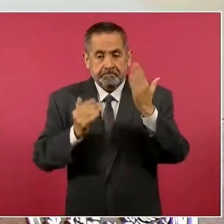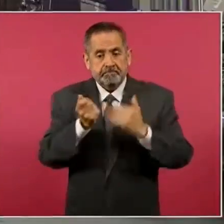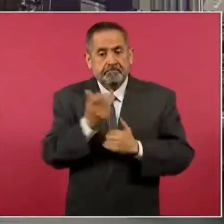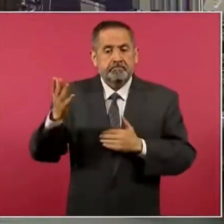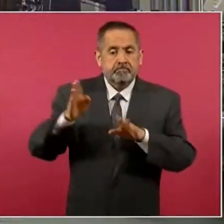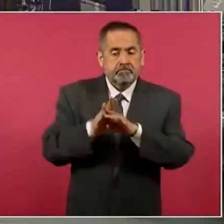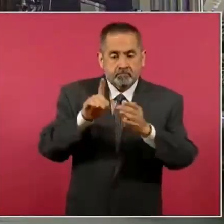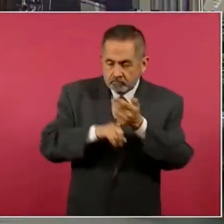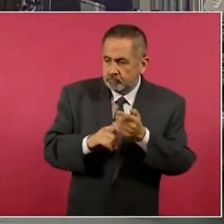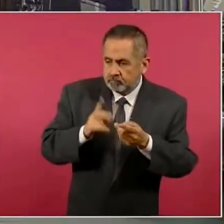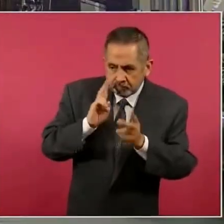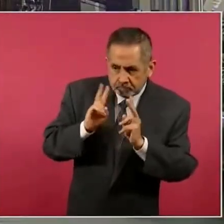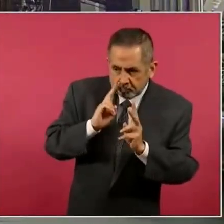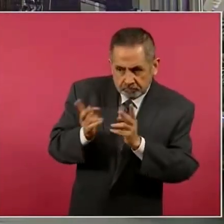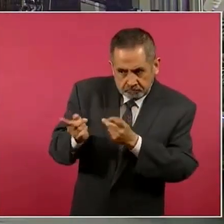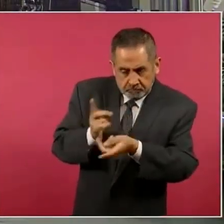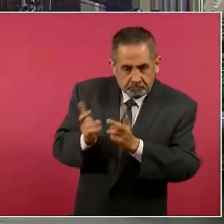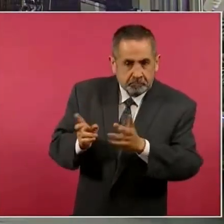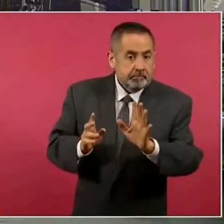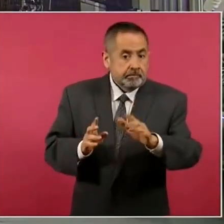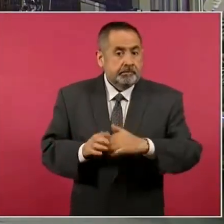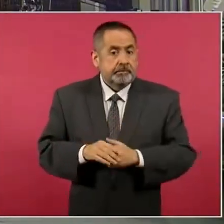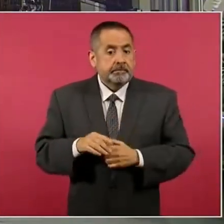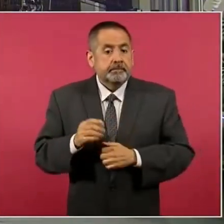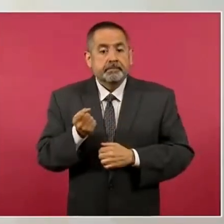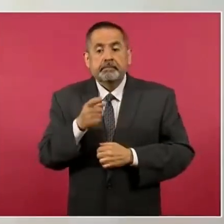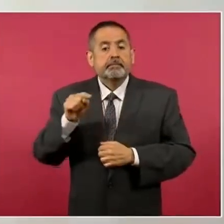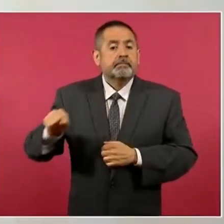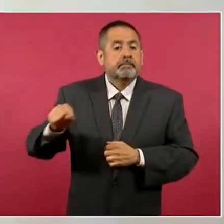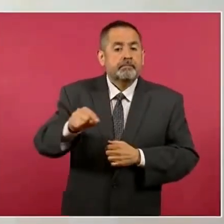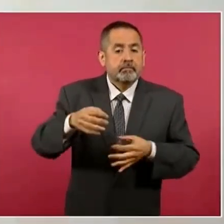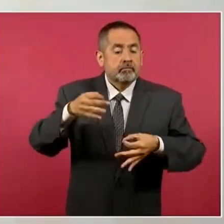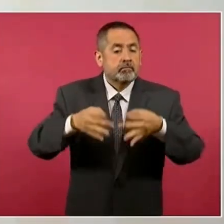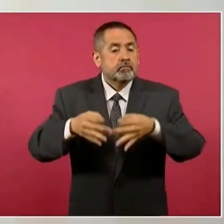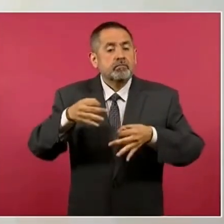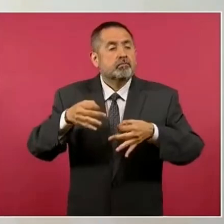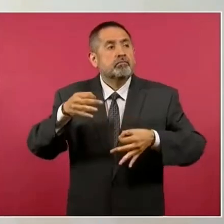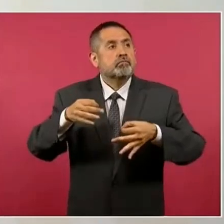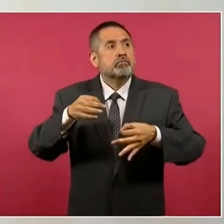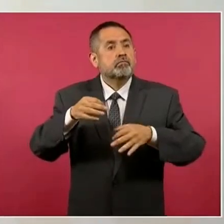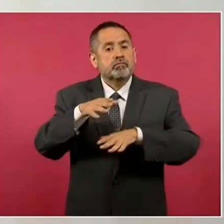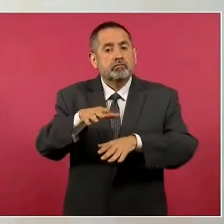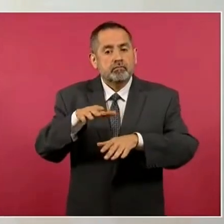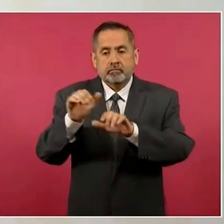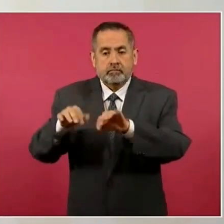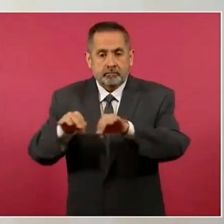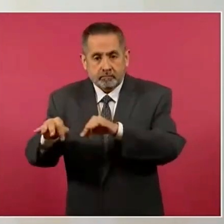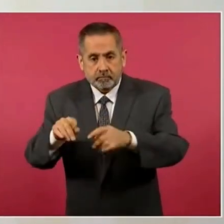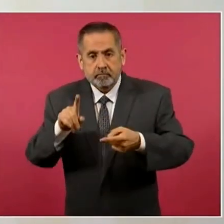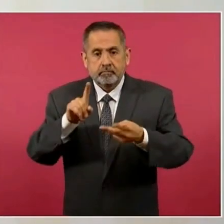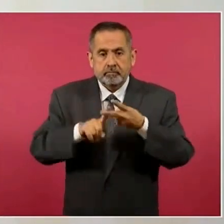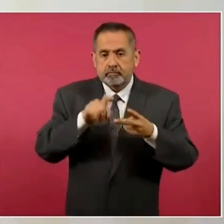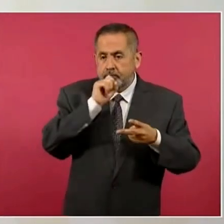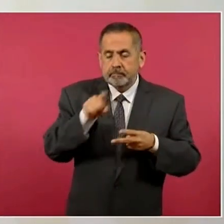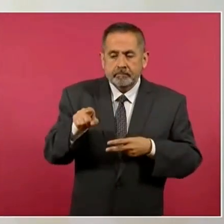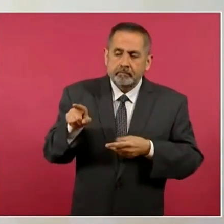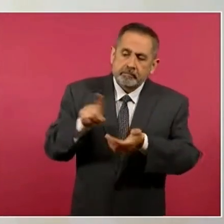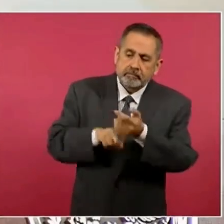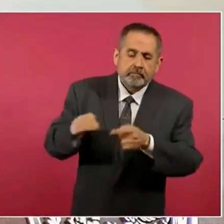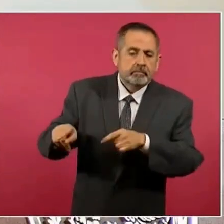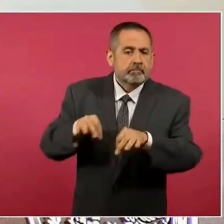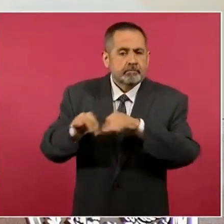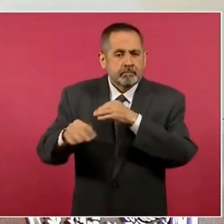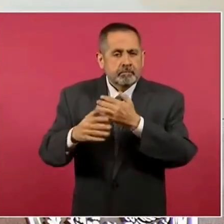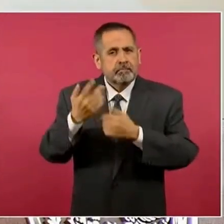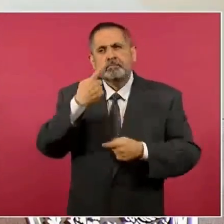intentó hacer un acercamiento, porque bueno, hay juicios que tienen que ver no solo con lo laboral, sino también con el desempeño, y ha